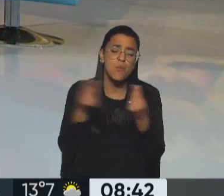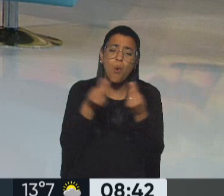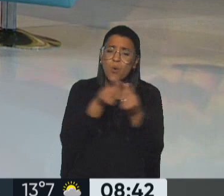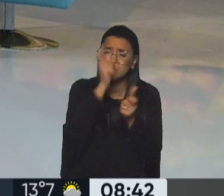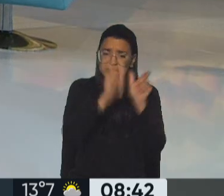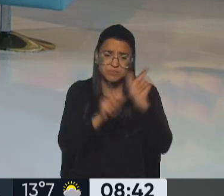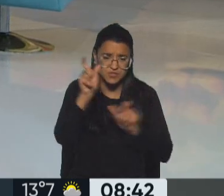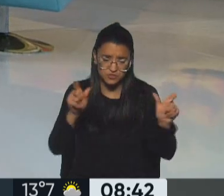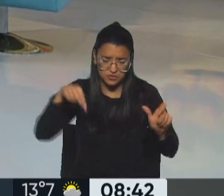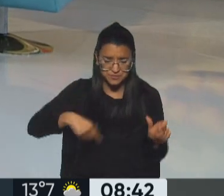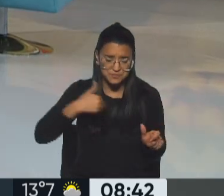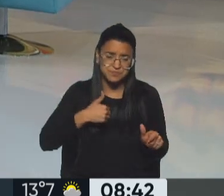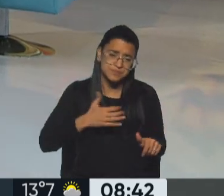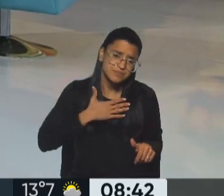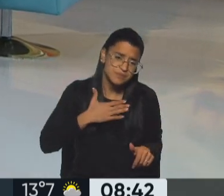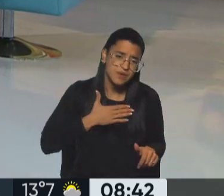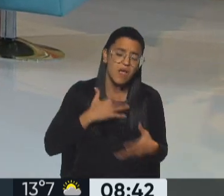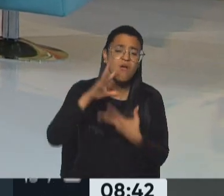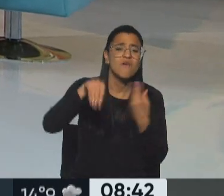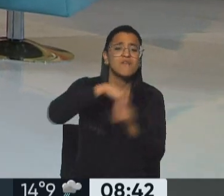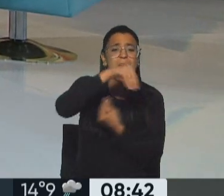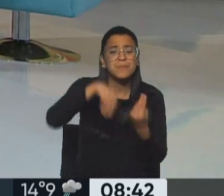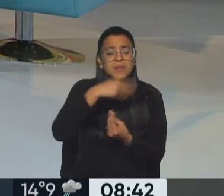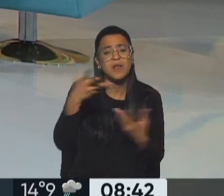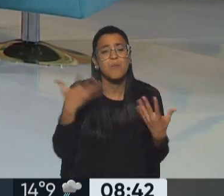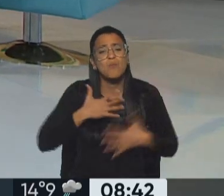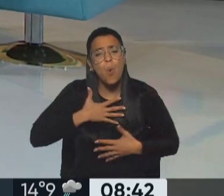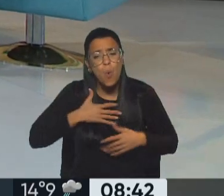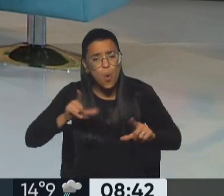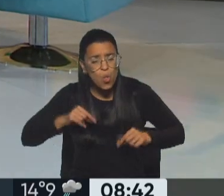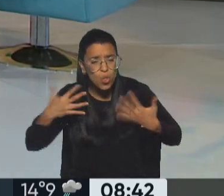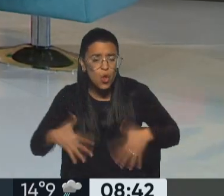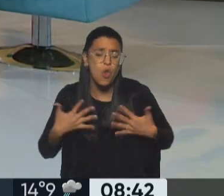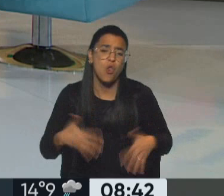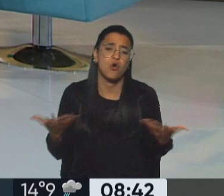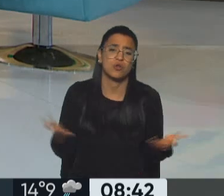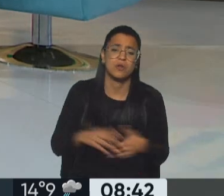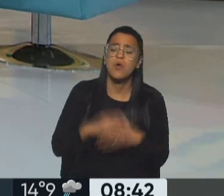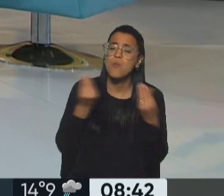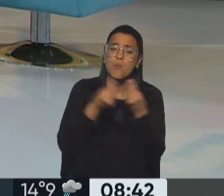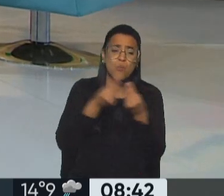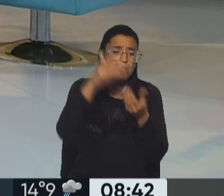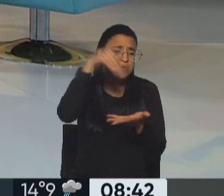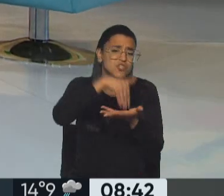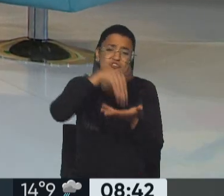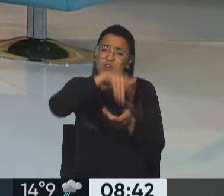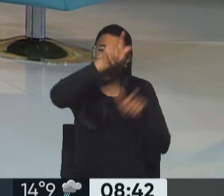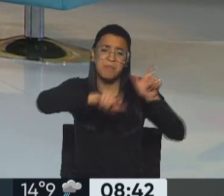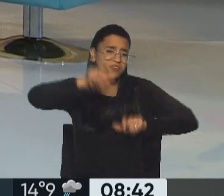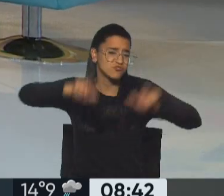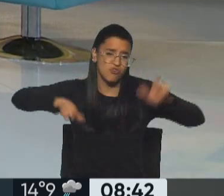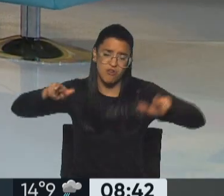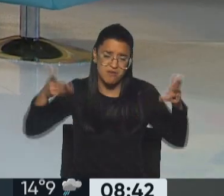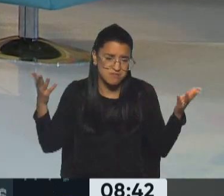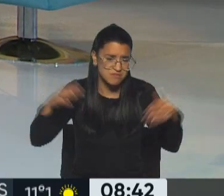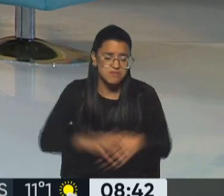país, lamentablemente dejó a familias con mucho dolor y de luto, a millones en el mundo.